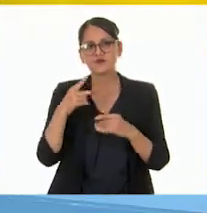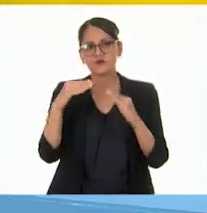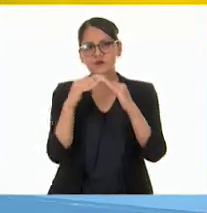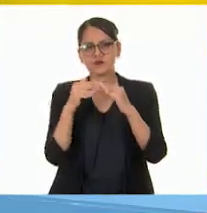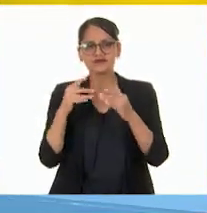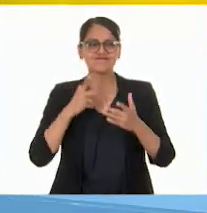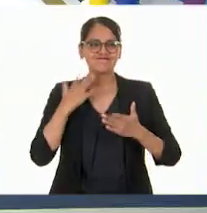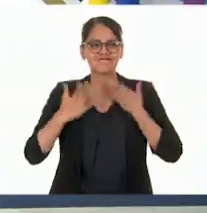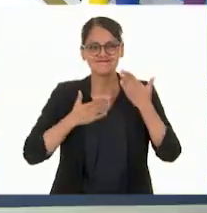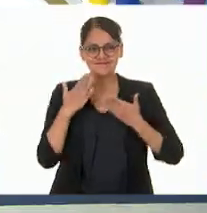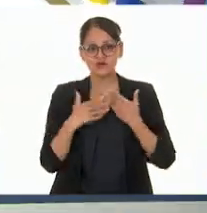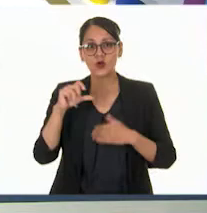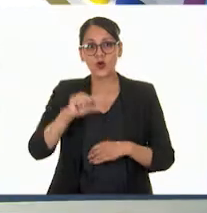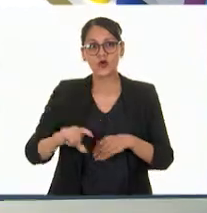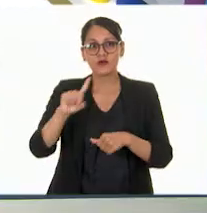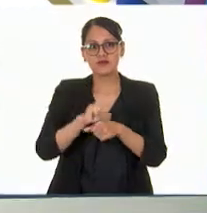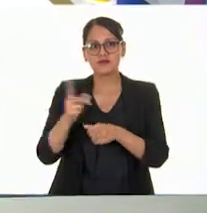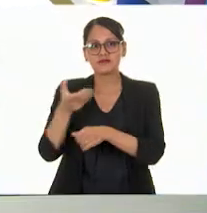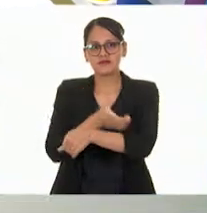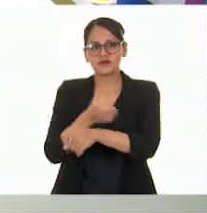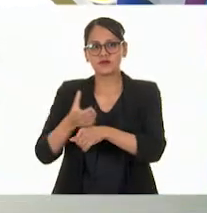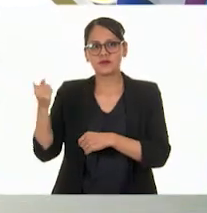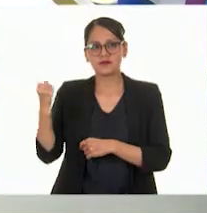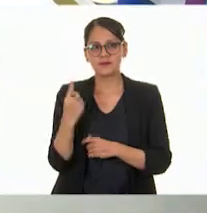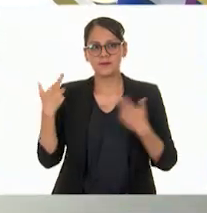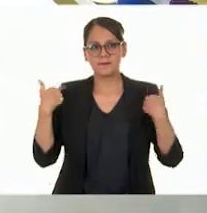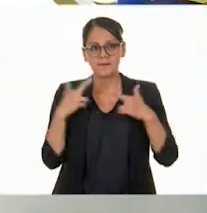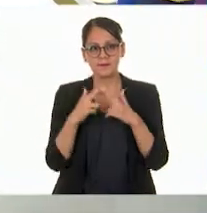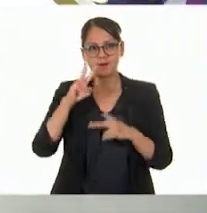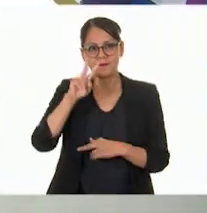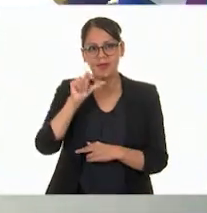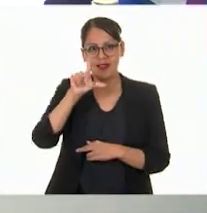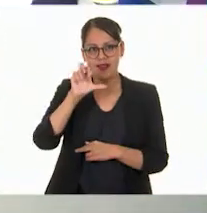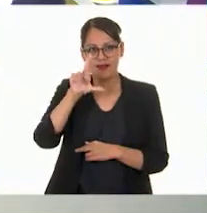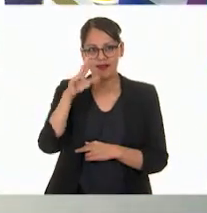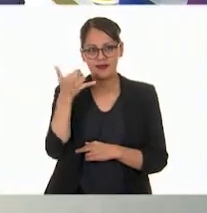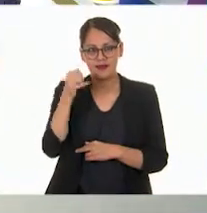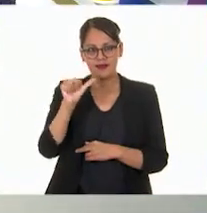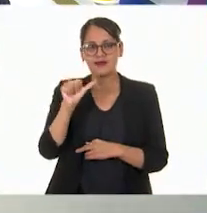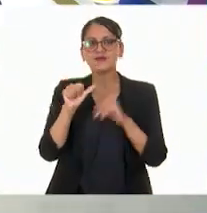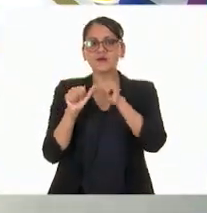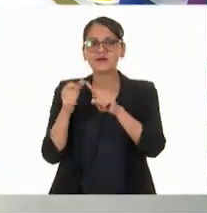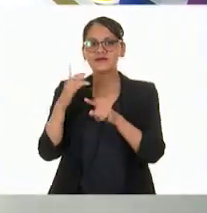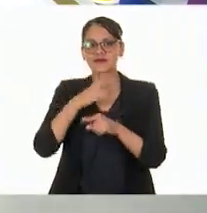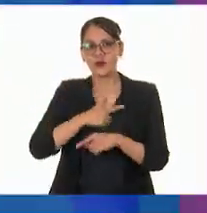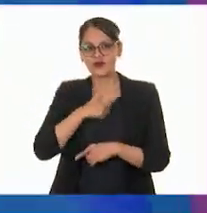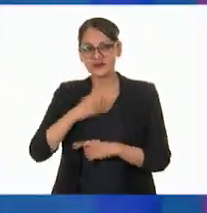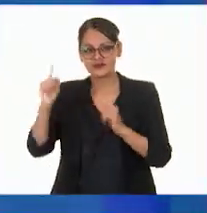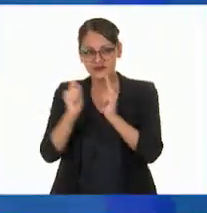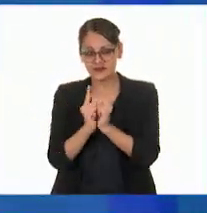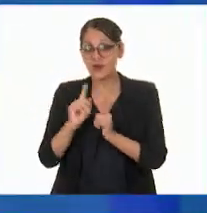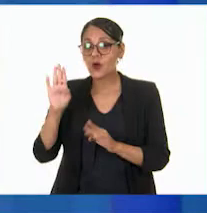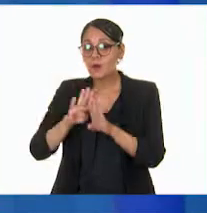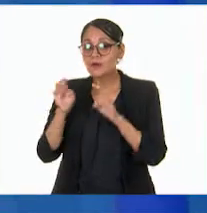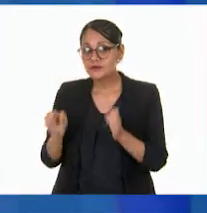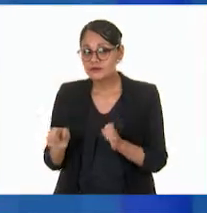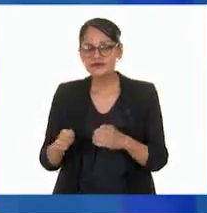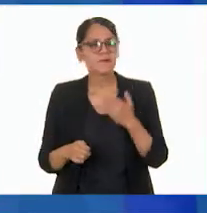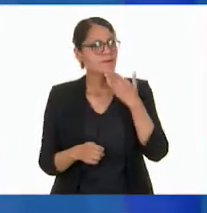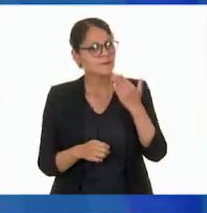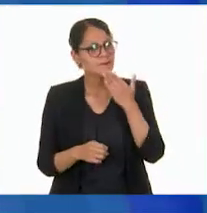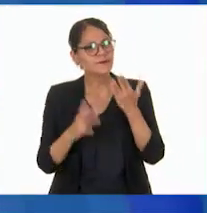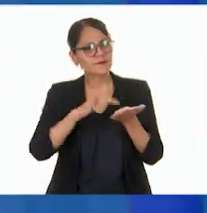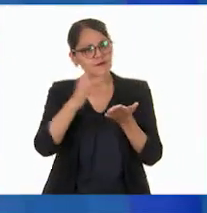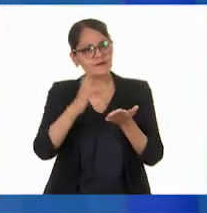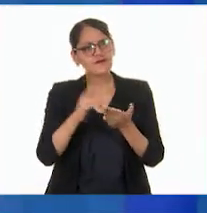hogares. Y el día de hoy nos acompaña la maestra Valeria Gallegos, a quien recibo con mucho gusto. ¿Cómo estás, maestra? Muy bien,